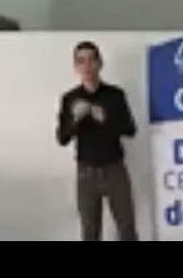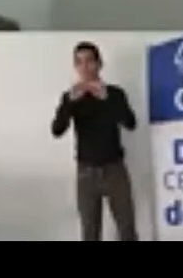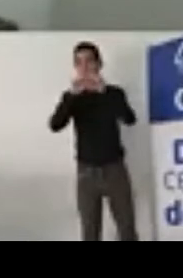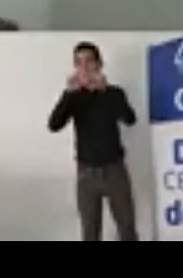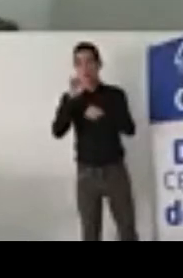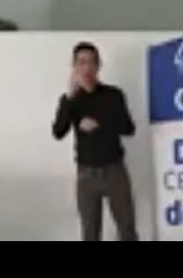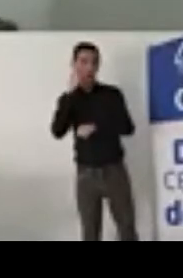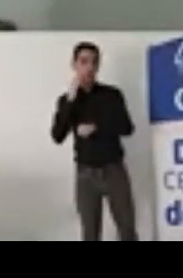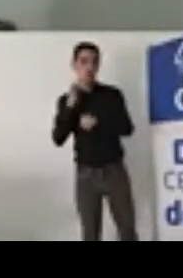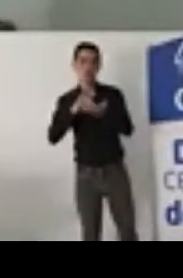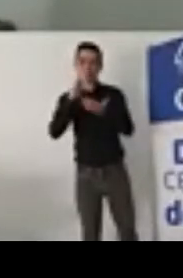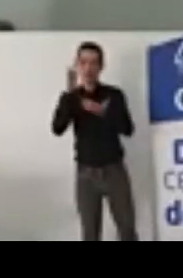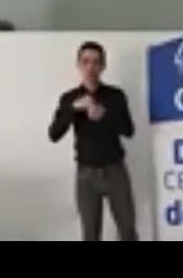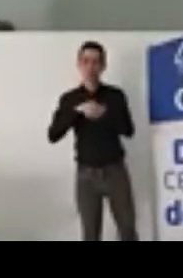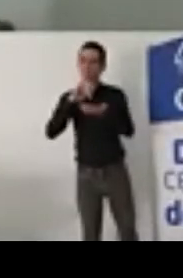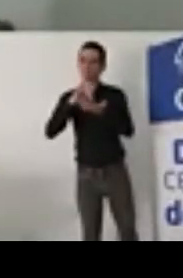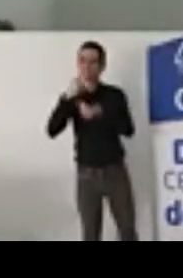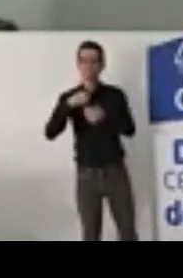participar.